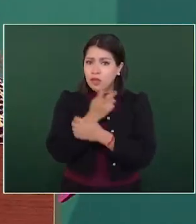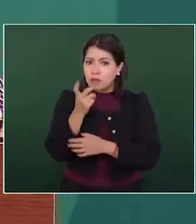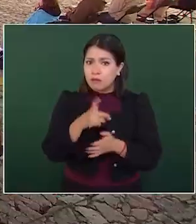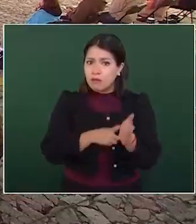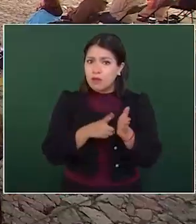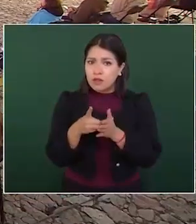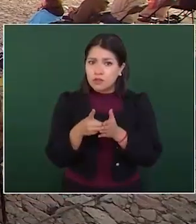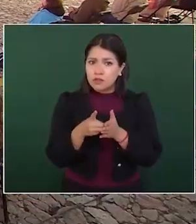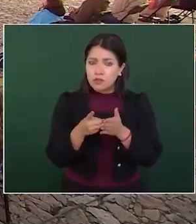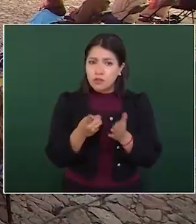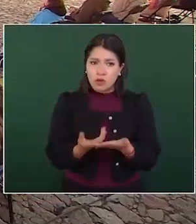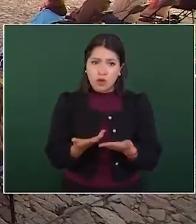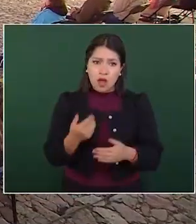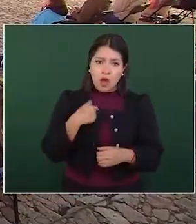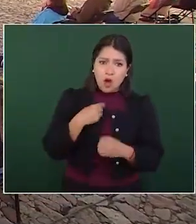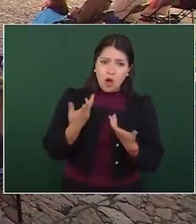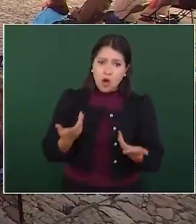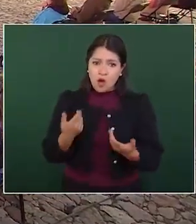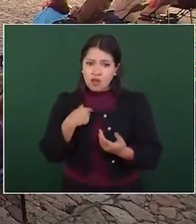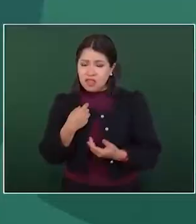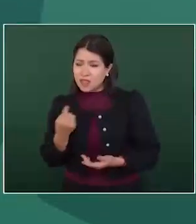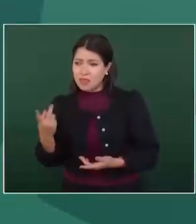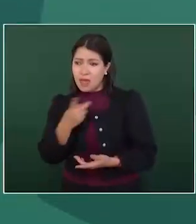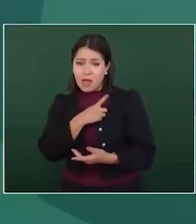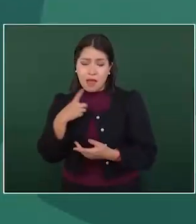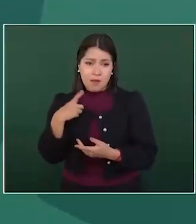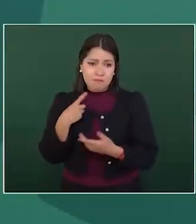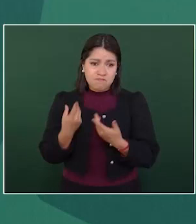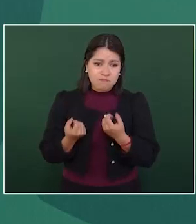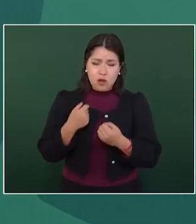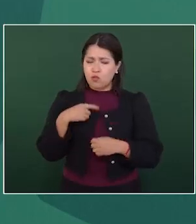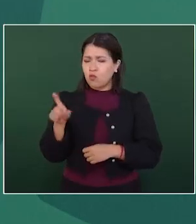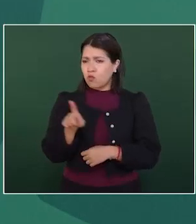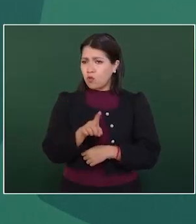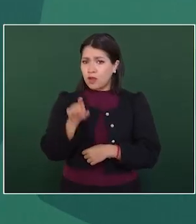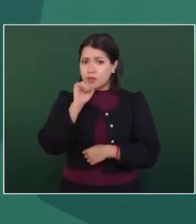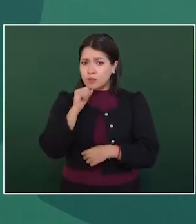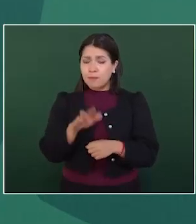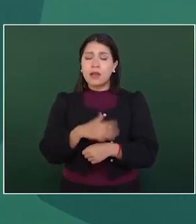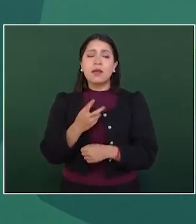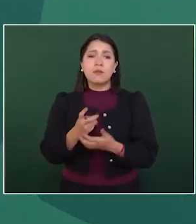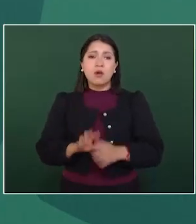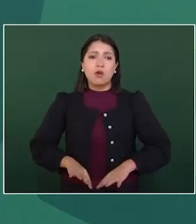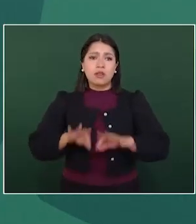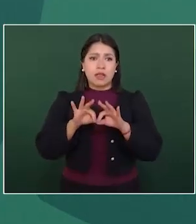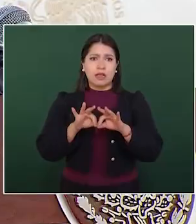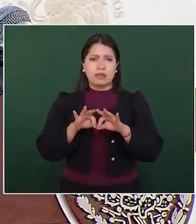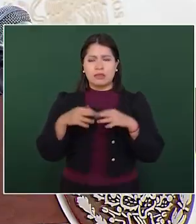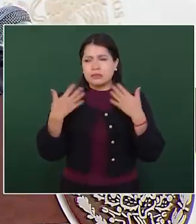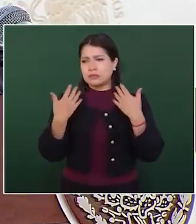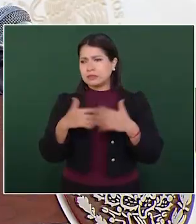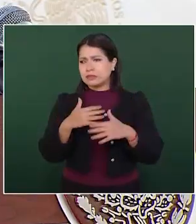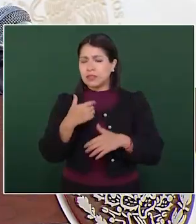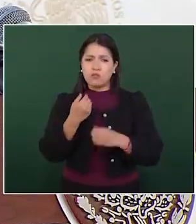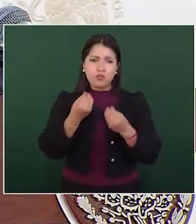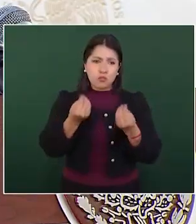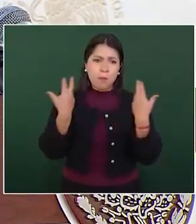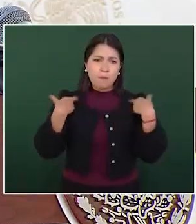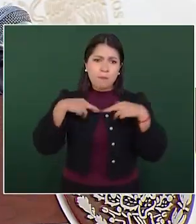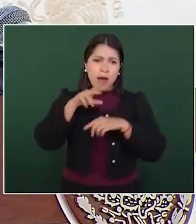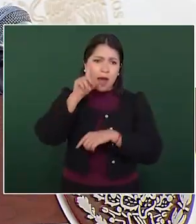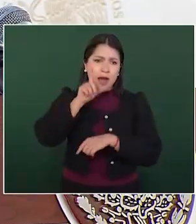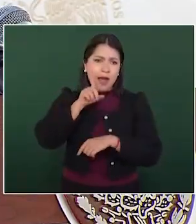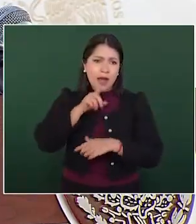derecho, nunca un privilegio. Reconozco la participación que han tenido miles y miles de maestras en